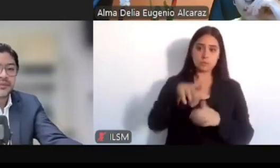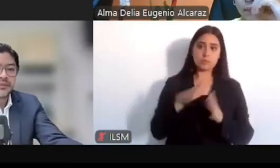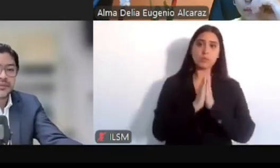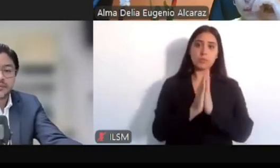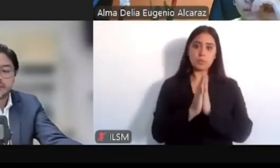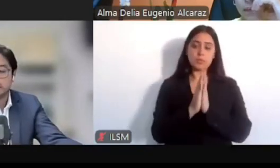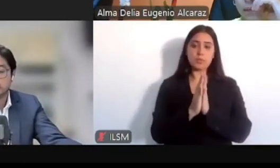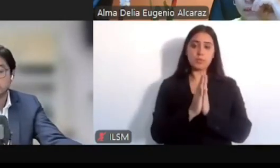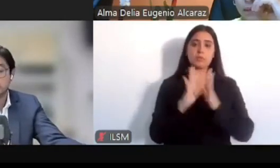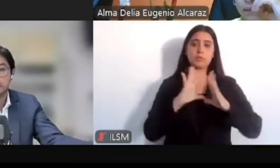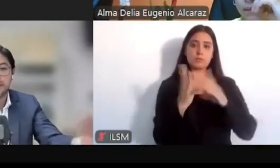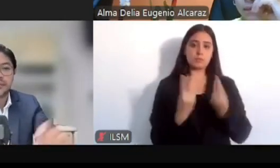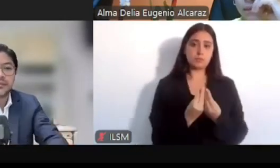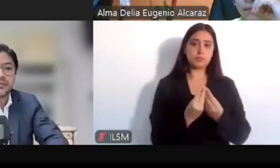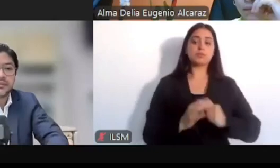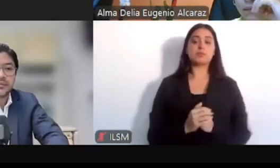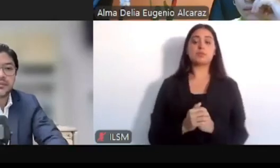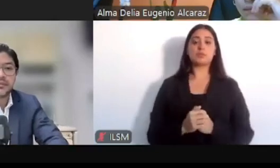manera